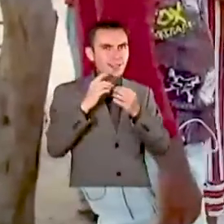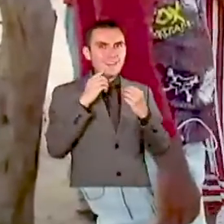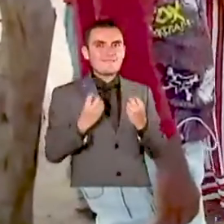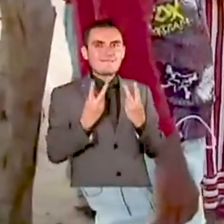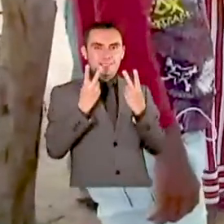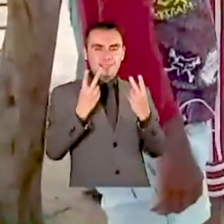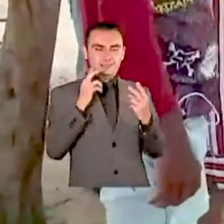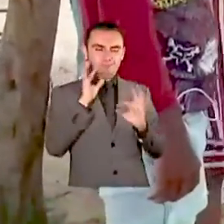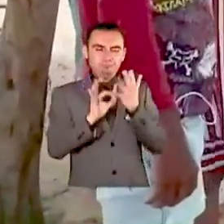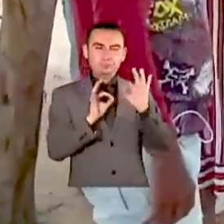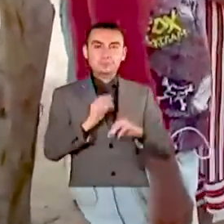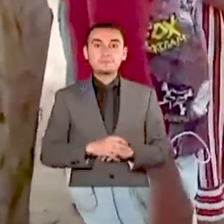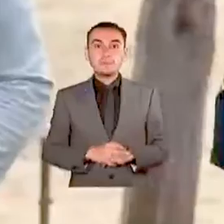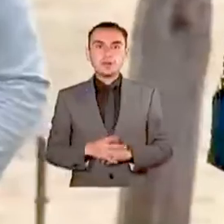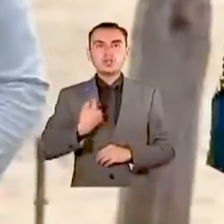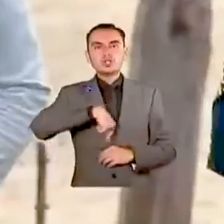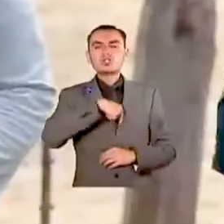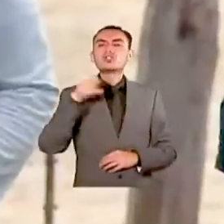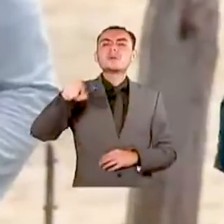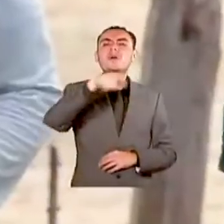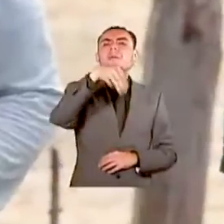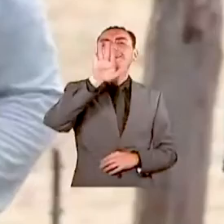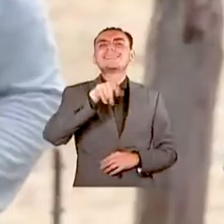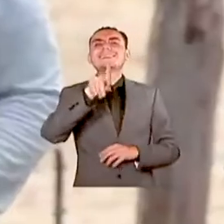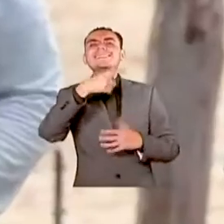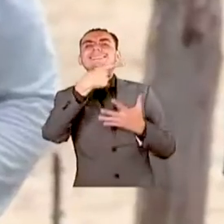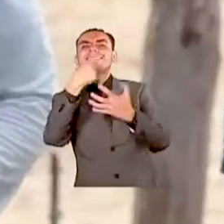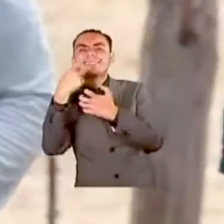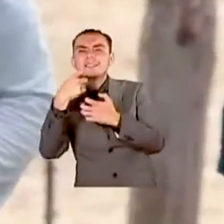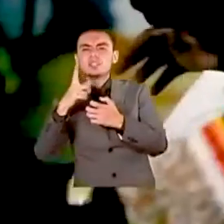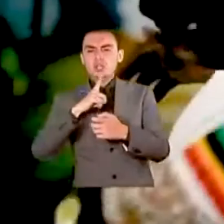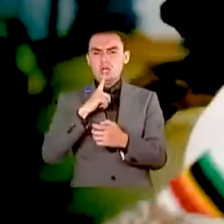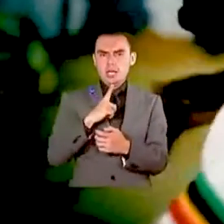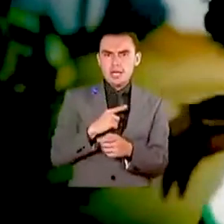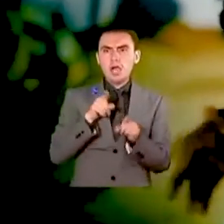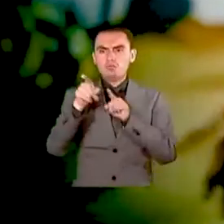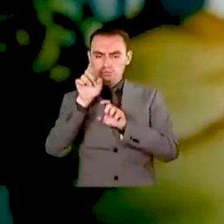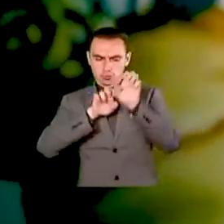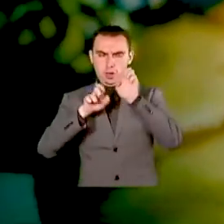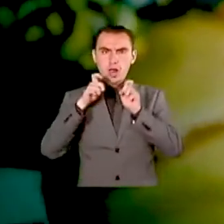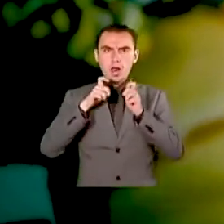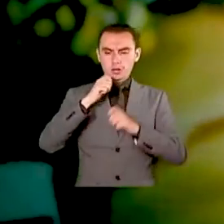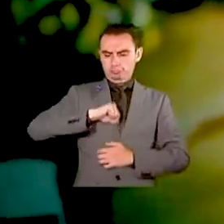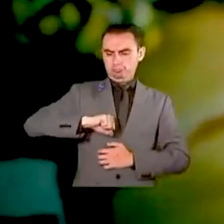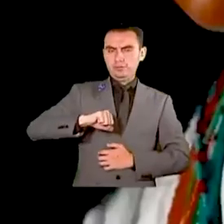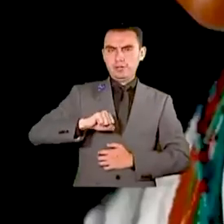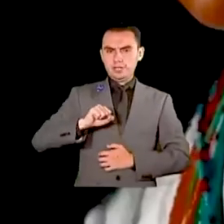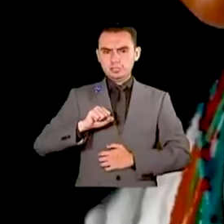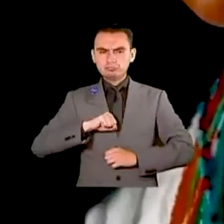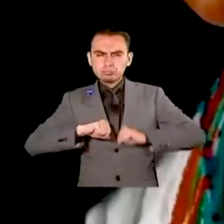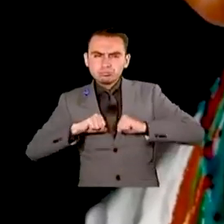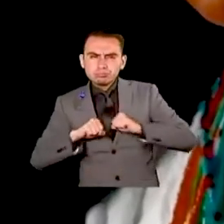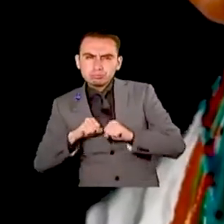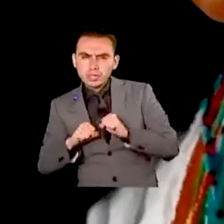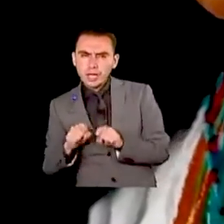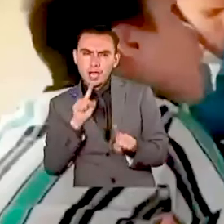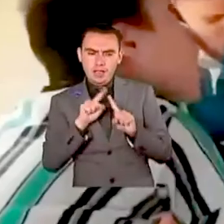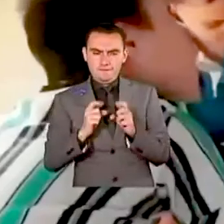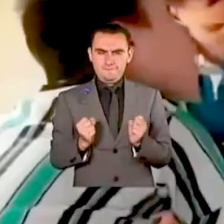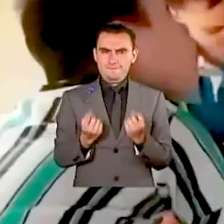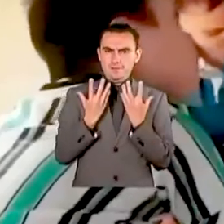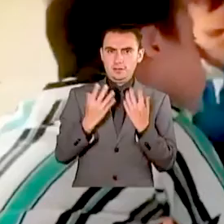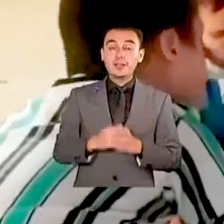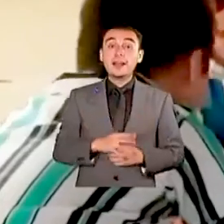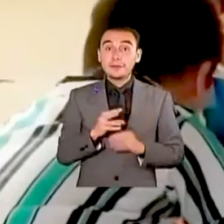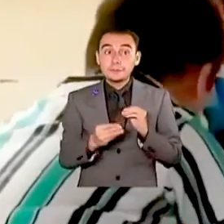vida. Acompañamos a más de 600 líderes, lideresas sociales y personas defensoras de derechos humanos velando por sus derechos a la vida, la